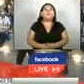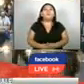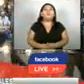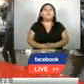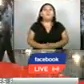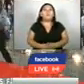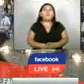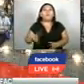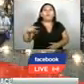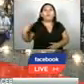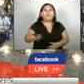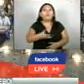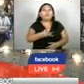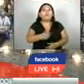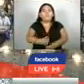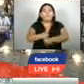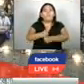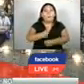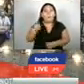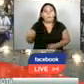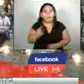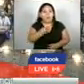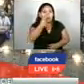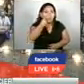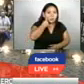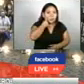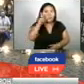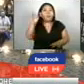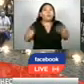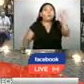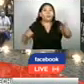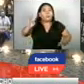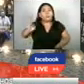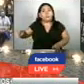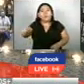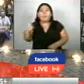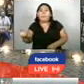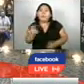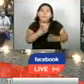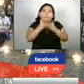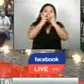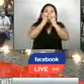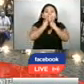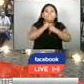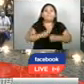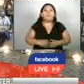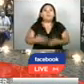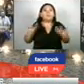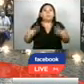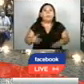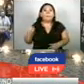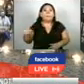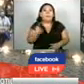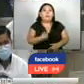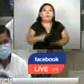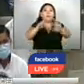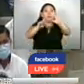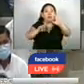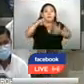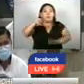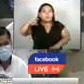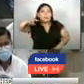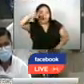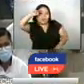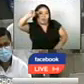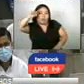Le garantizamos un buen tutelaje y llevar justicia a los sectores más vulnerables de este país. Serán 600 inspectores que se